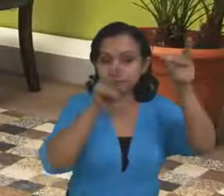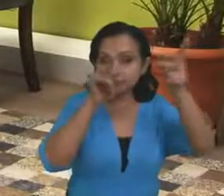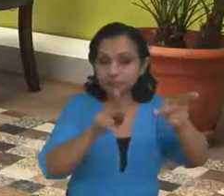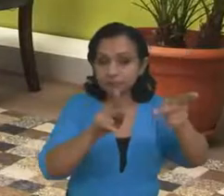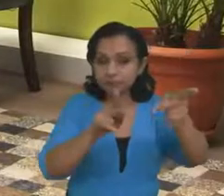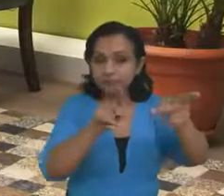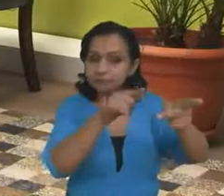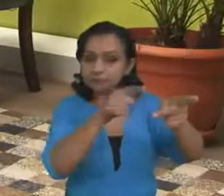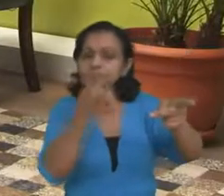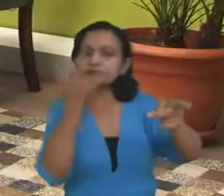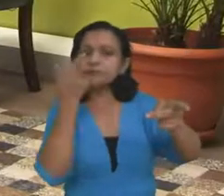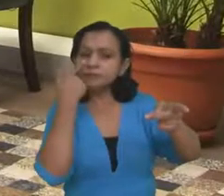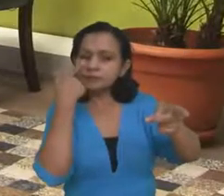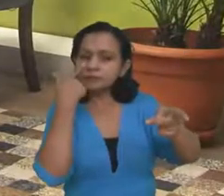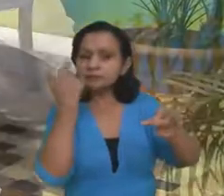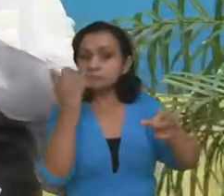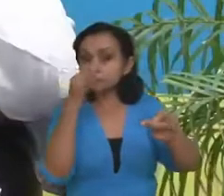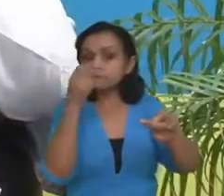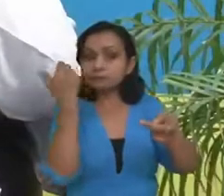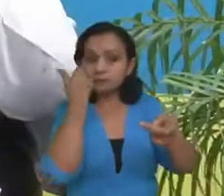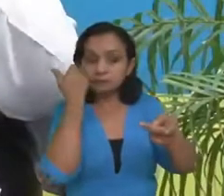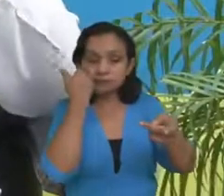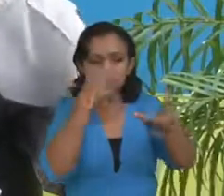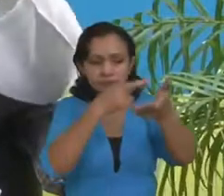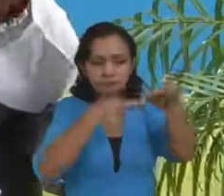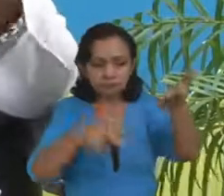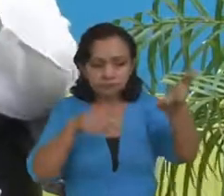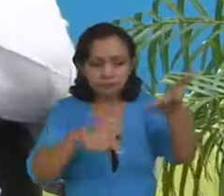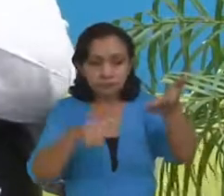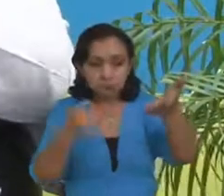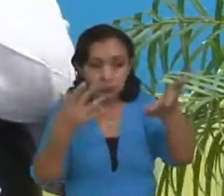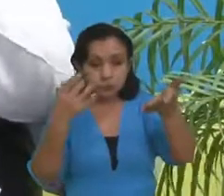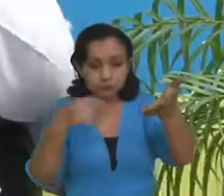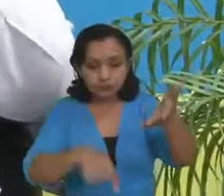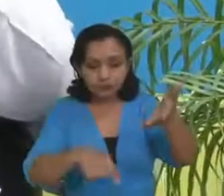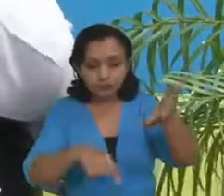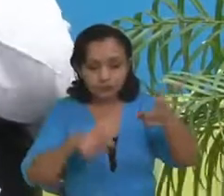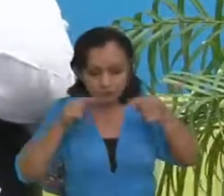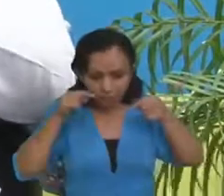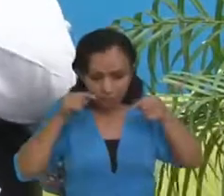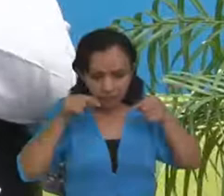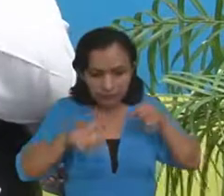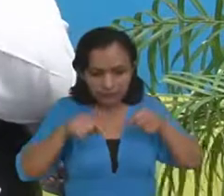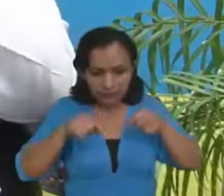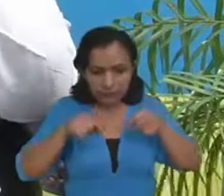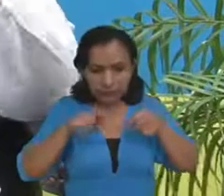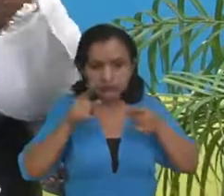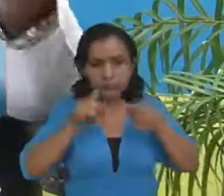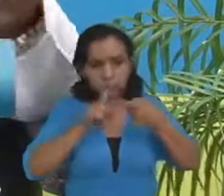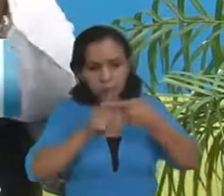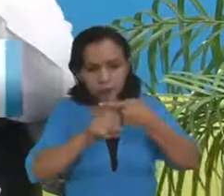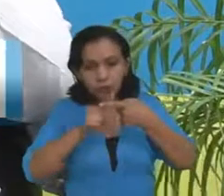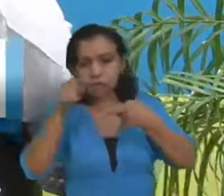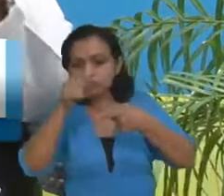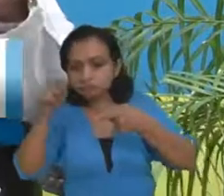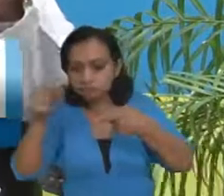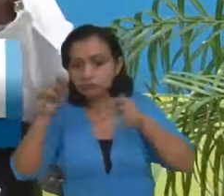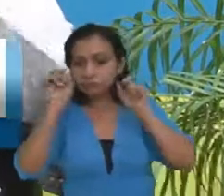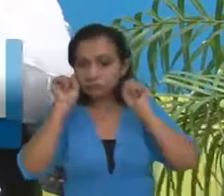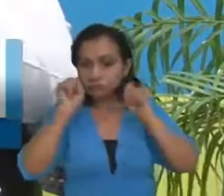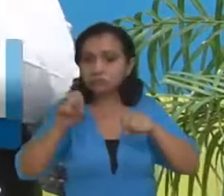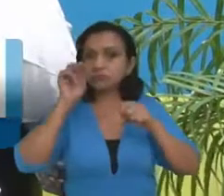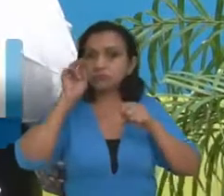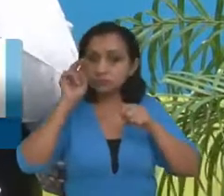que se le está haciendo el estudio, pues van a dar una señal, ¿verdad? Una señal de alerta, positividad, negatividad,